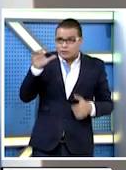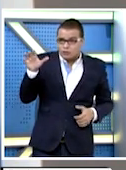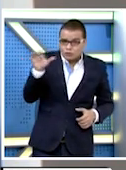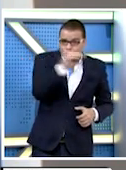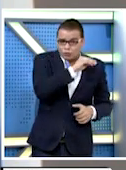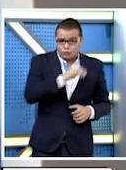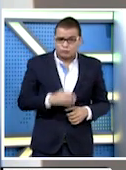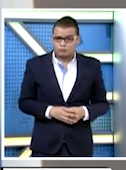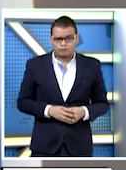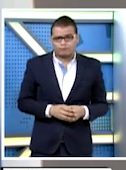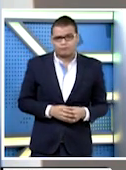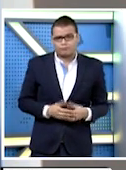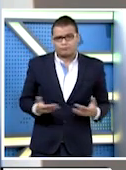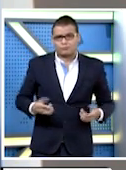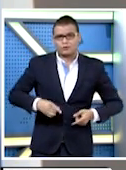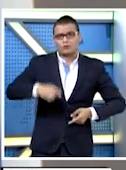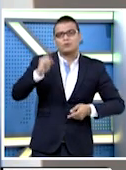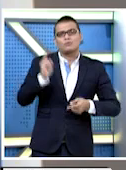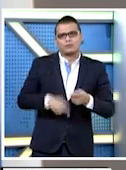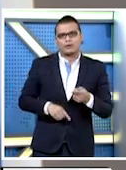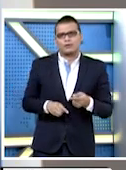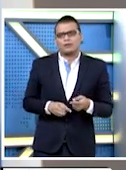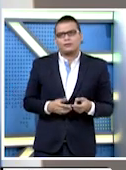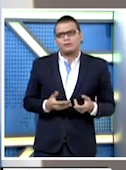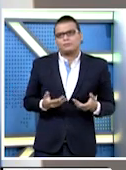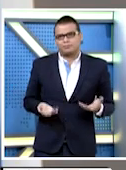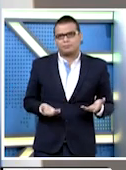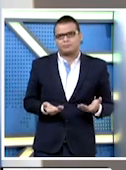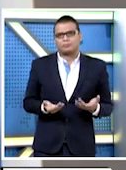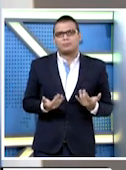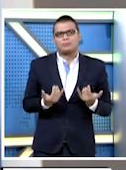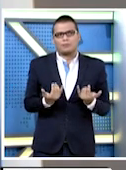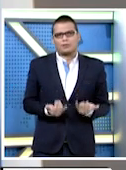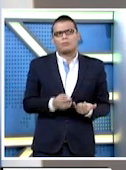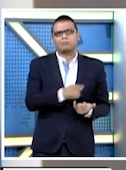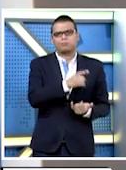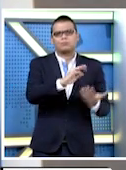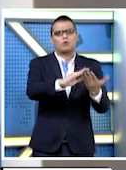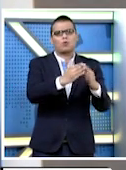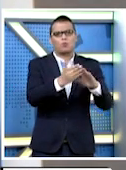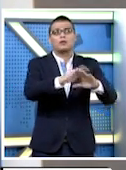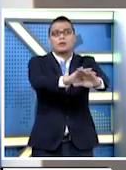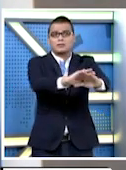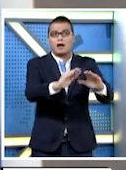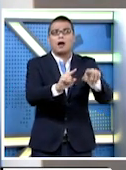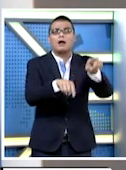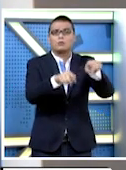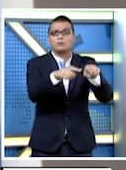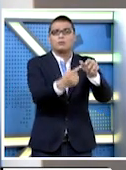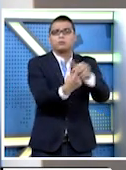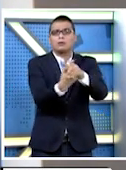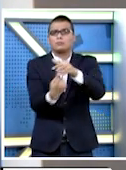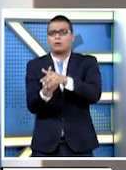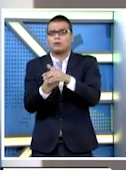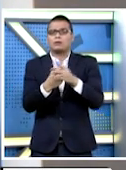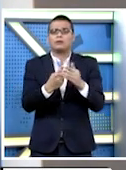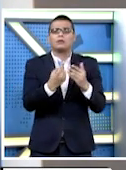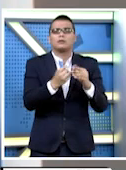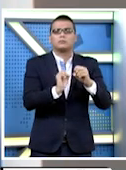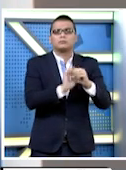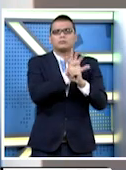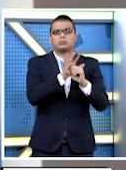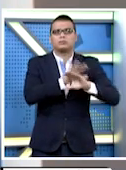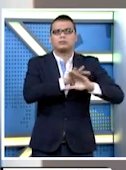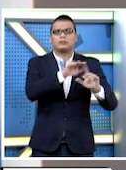todo el universo de la ciudad. Existe lo que se llamaría la transmisión comunitaria de la enfermedad. Y si existe la transmisión